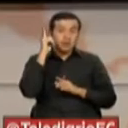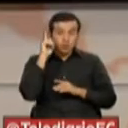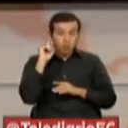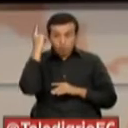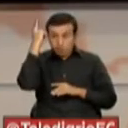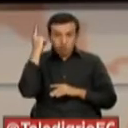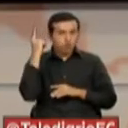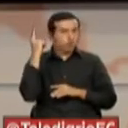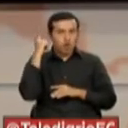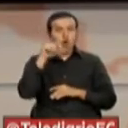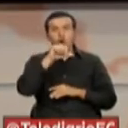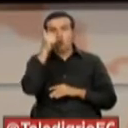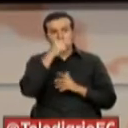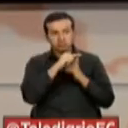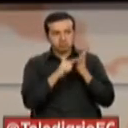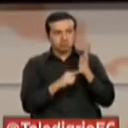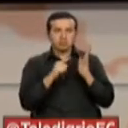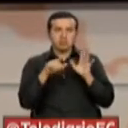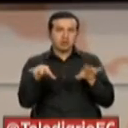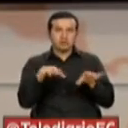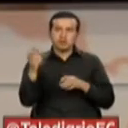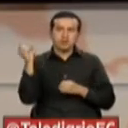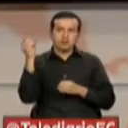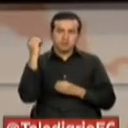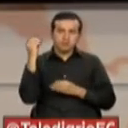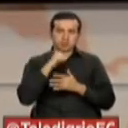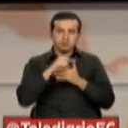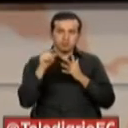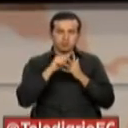mecanismo. Otra es la rendición de cuentas. Bueno.